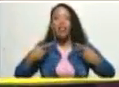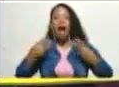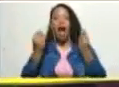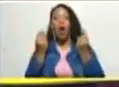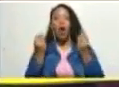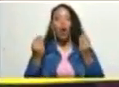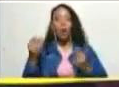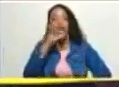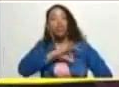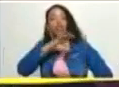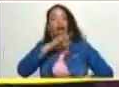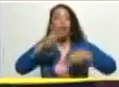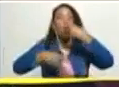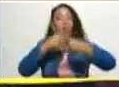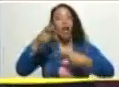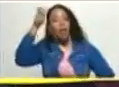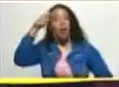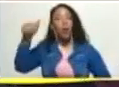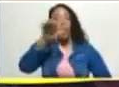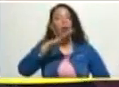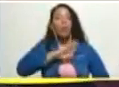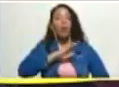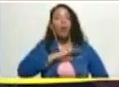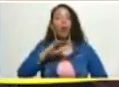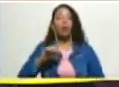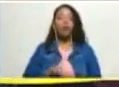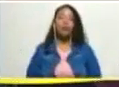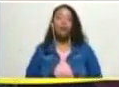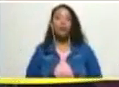política del pueblo